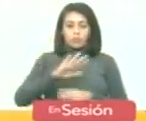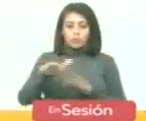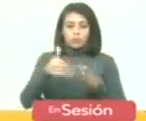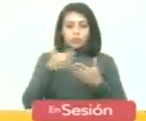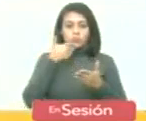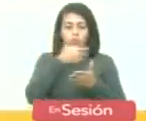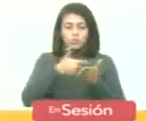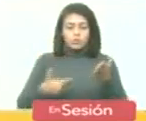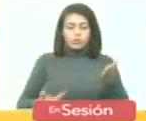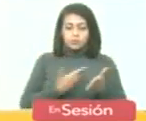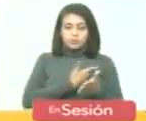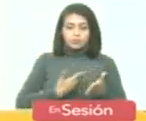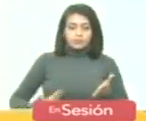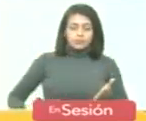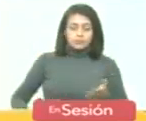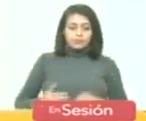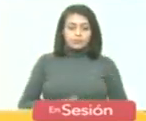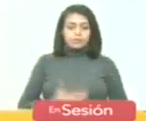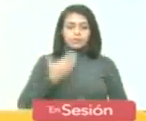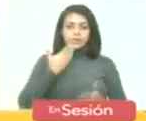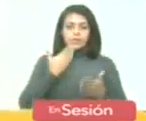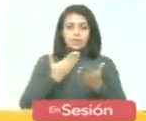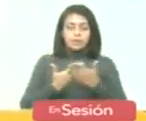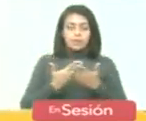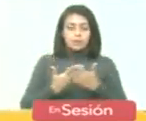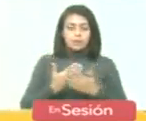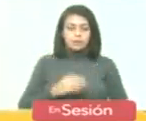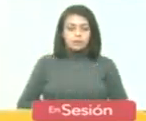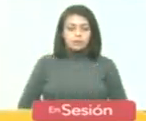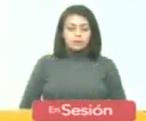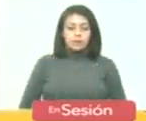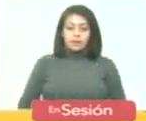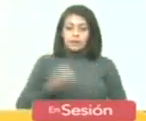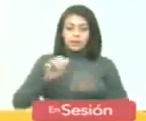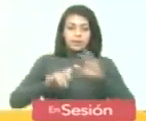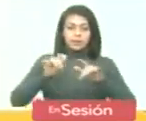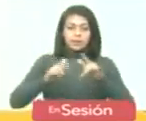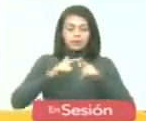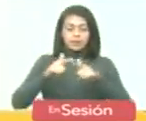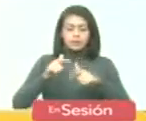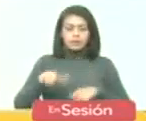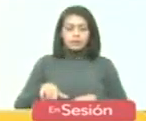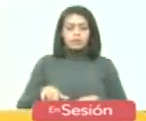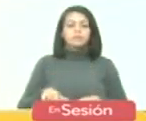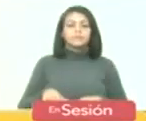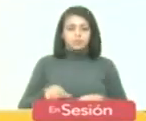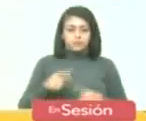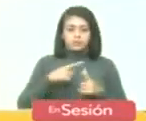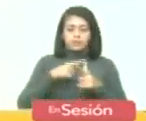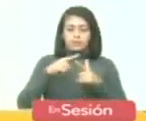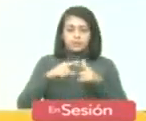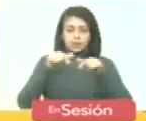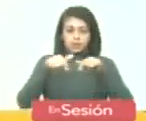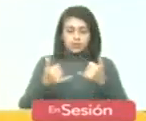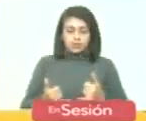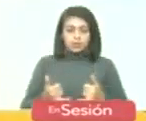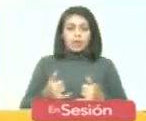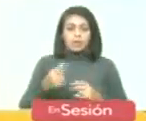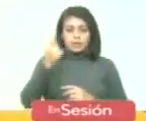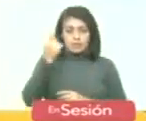propuesta, presidente. Gracias, querida secretaria. En consideración, las